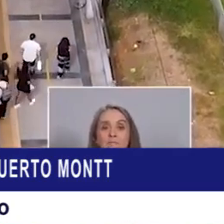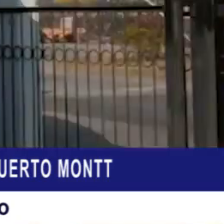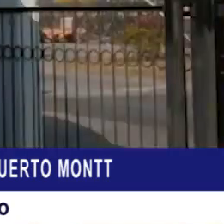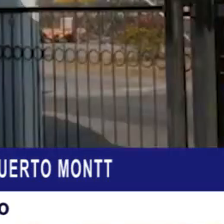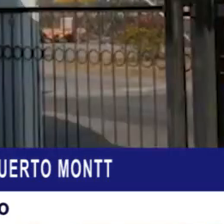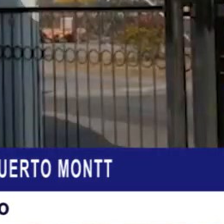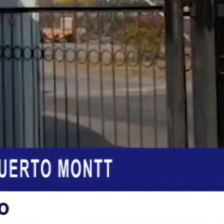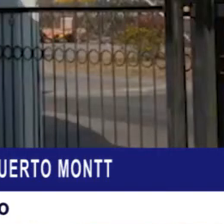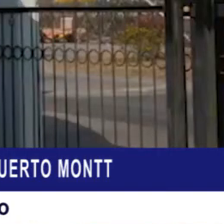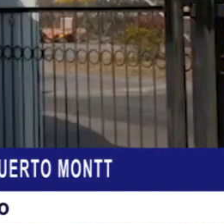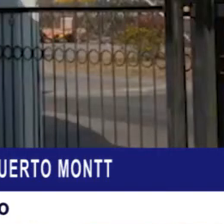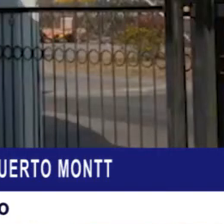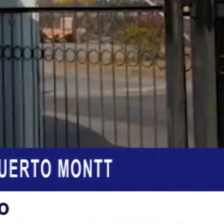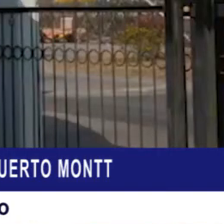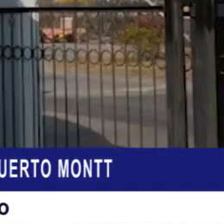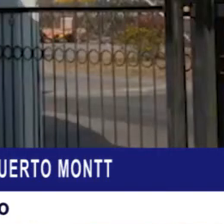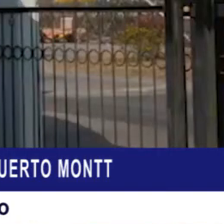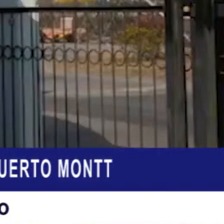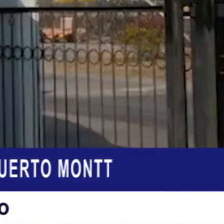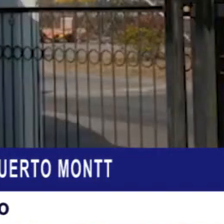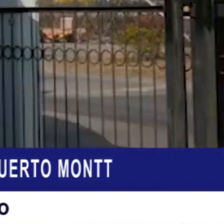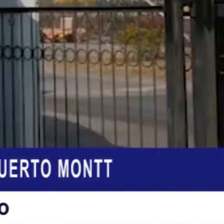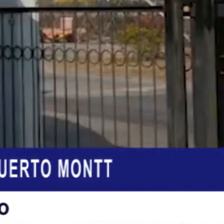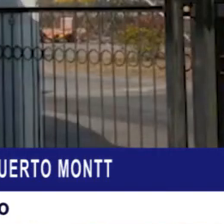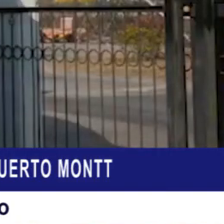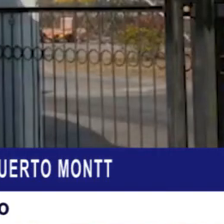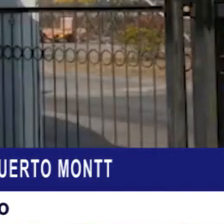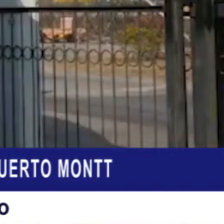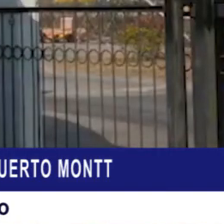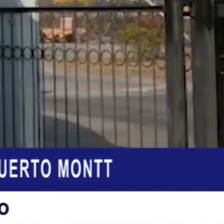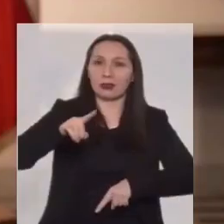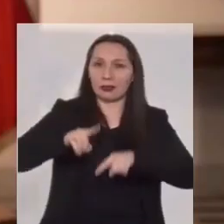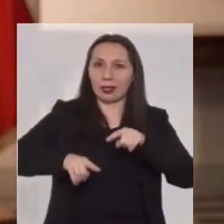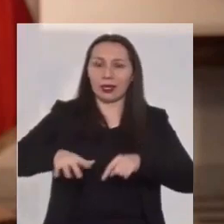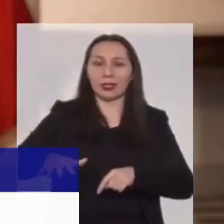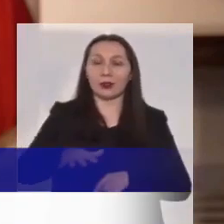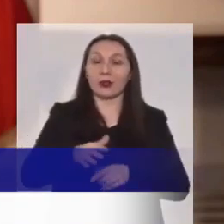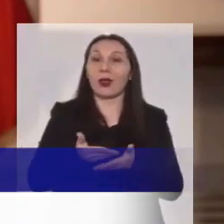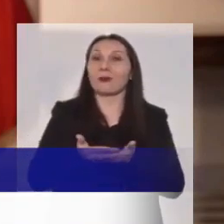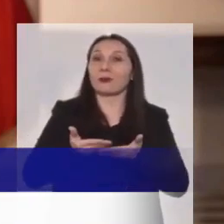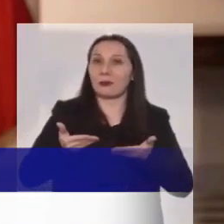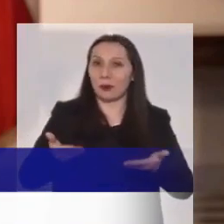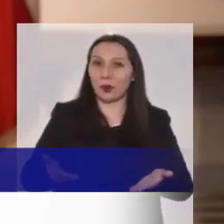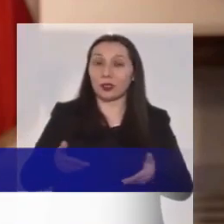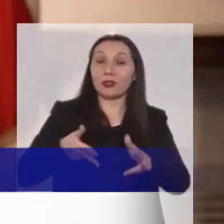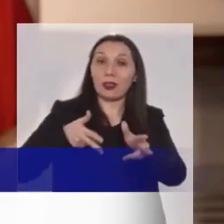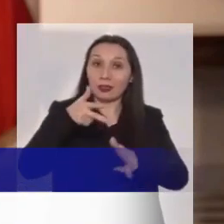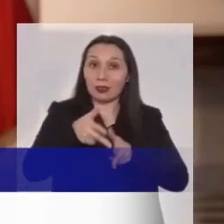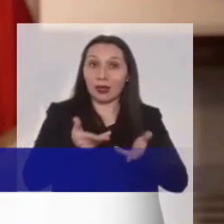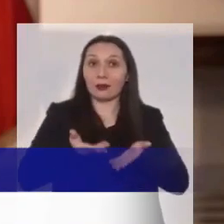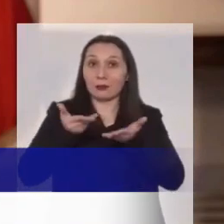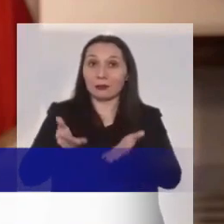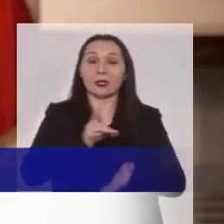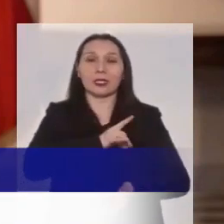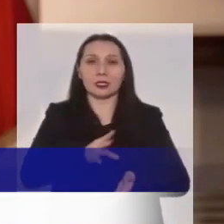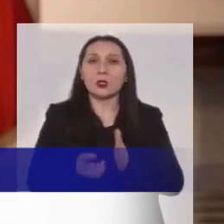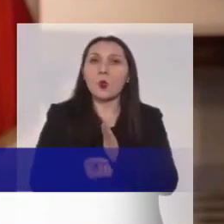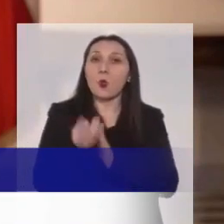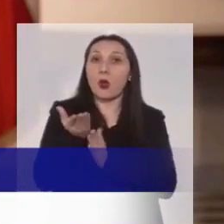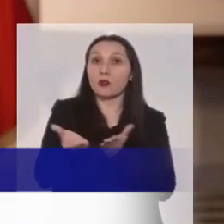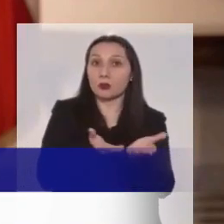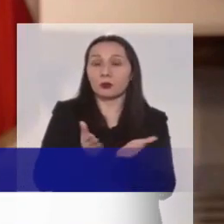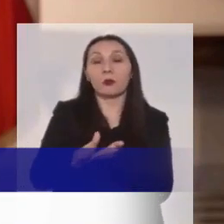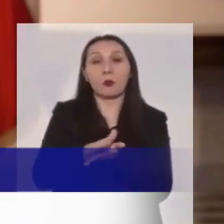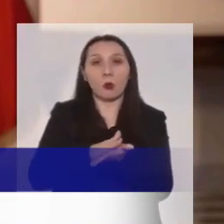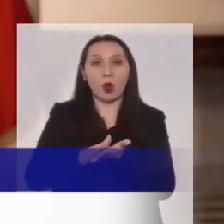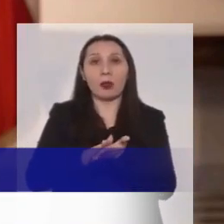con el proyecto de tren para la región de los lagos por eso trenes para Chile va a tener nuevos